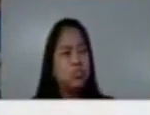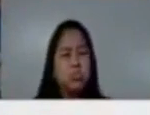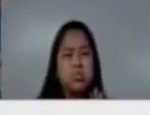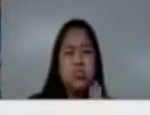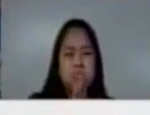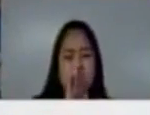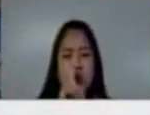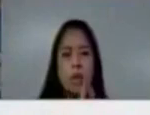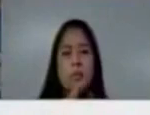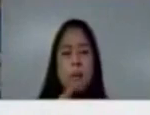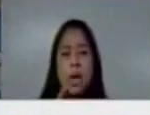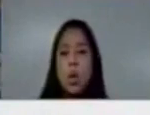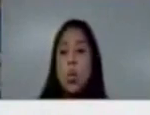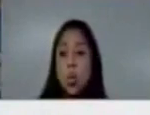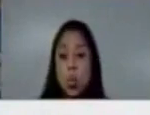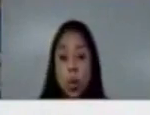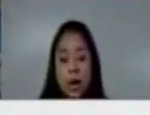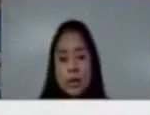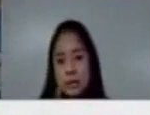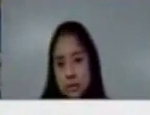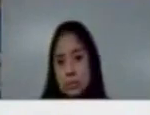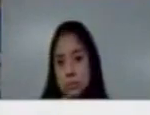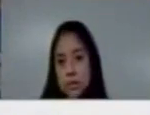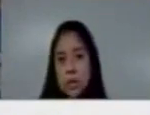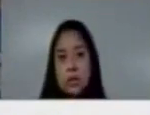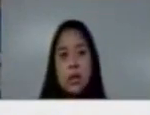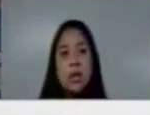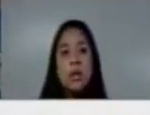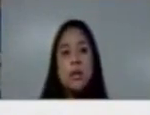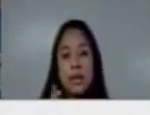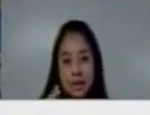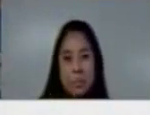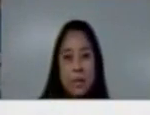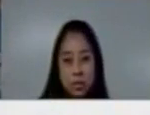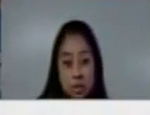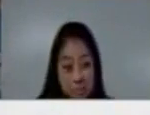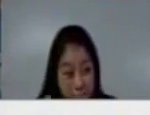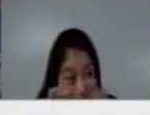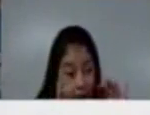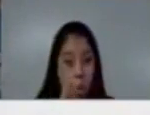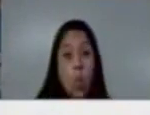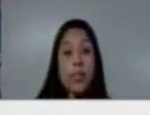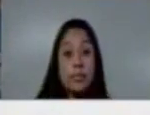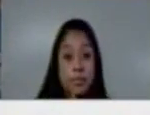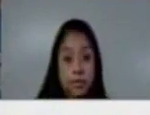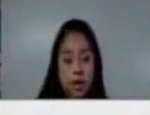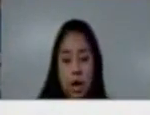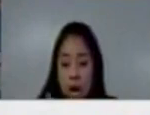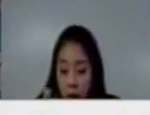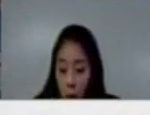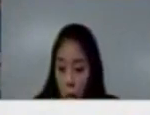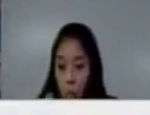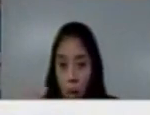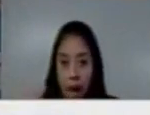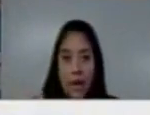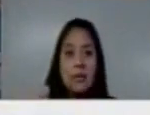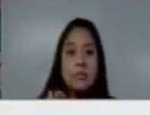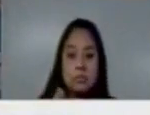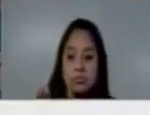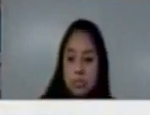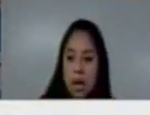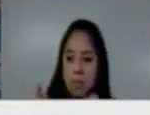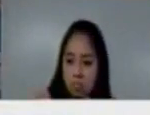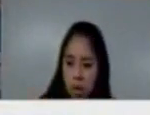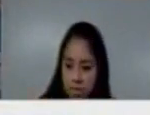lugares de donde, y hablo de la persona que es migrante guatemalteco, en donde nosotros podamos desarrollar